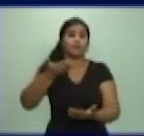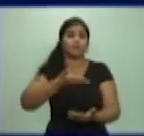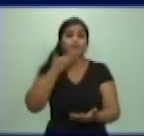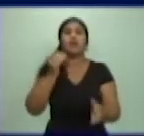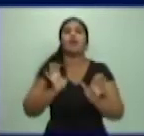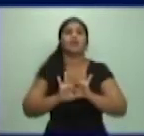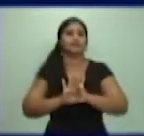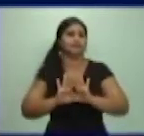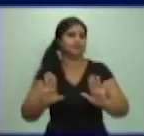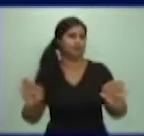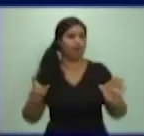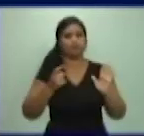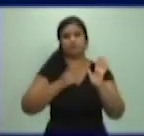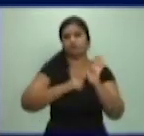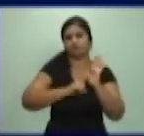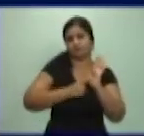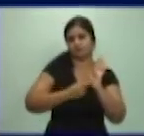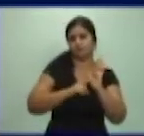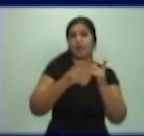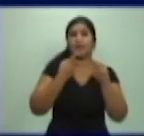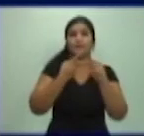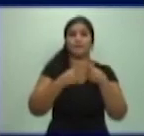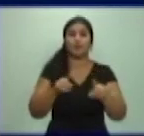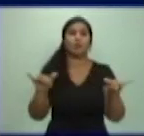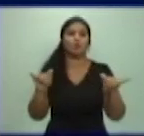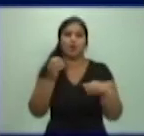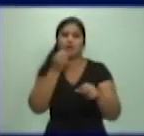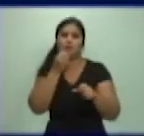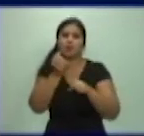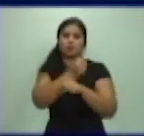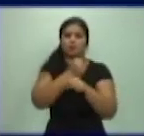punto, pero opcionalmente puedo utilizar los dos puntos porque es una